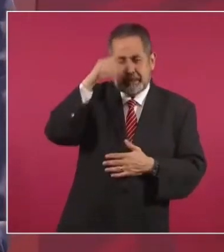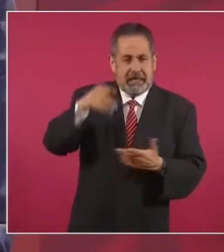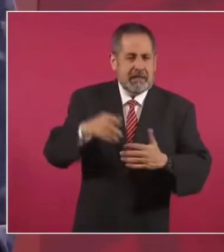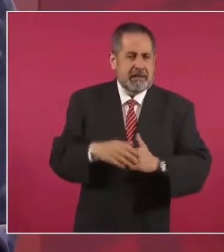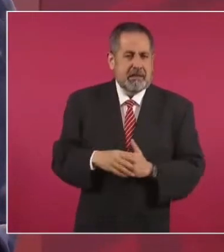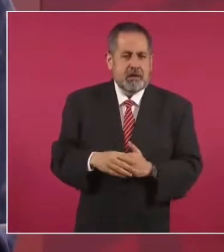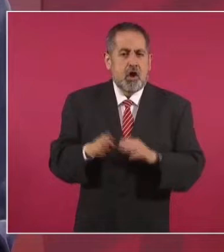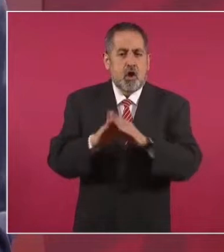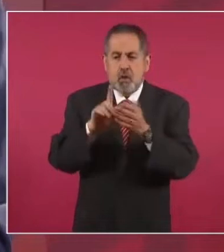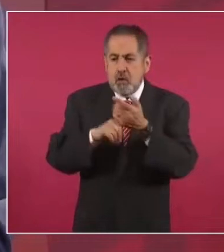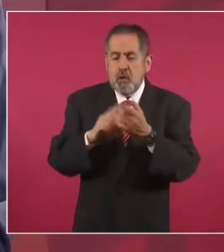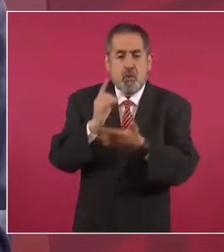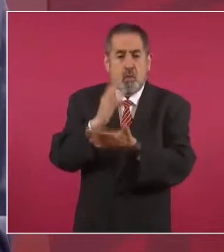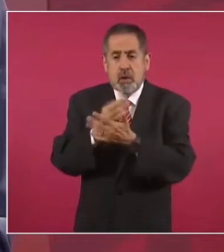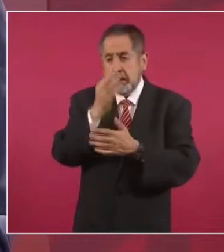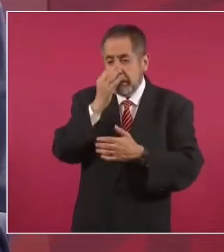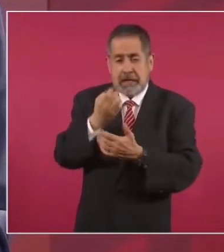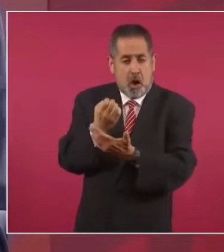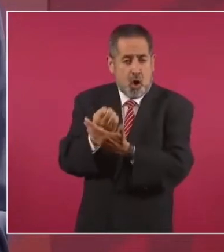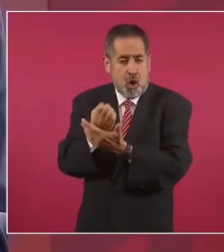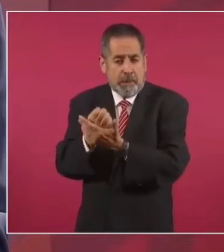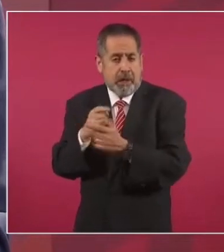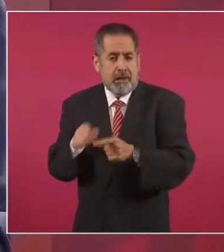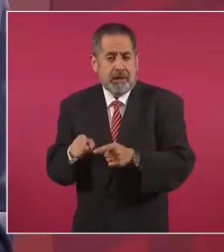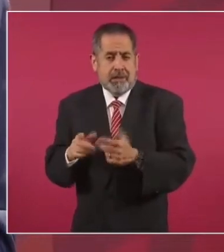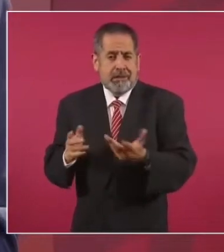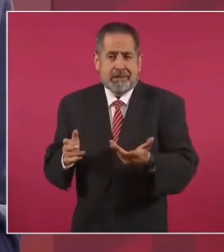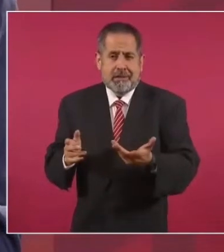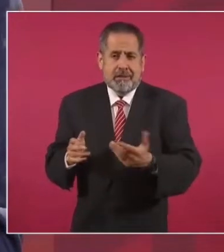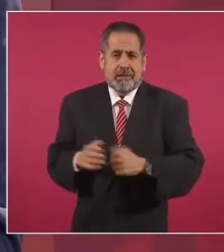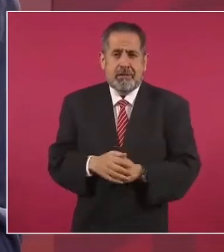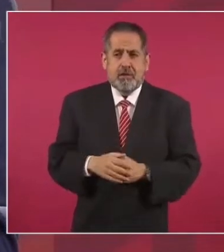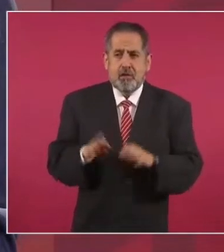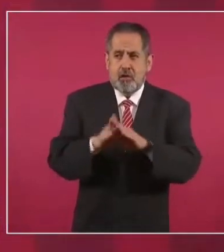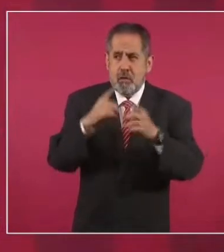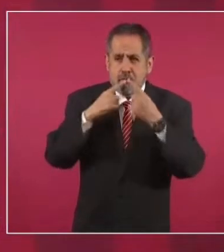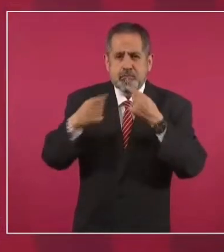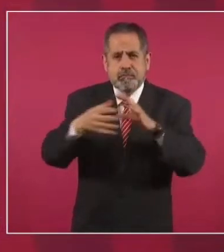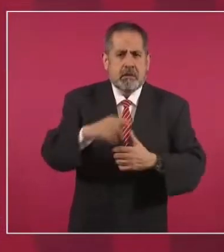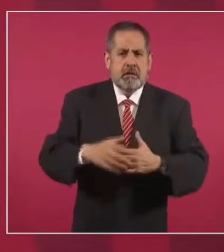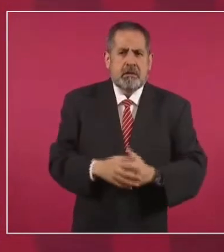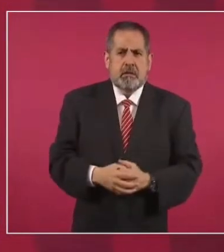tuvo que ver con lo económico. No, saquearon al país,